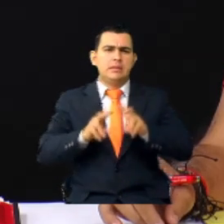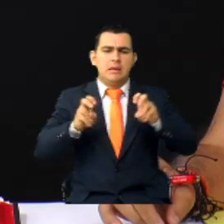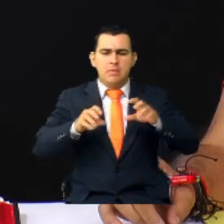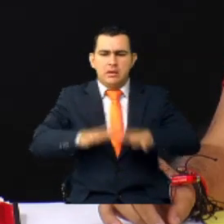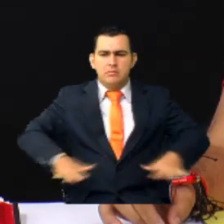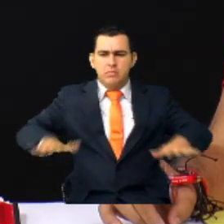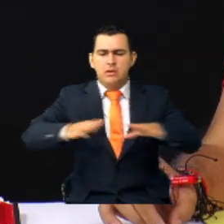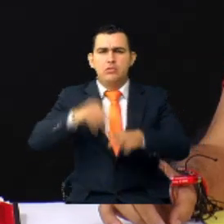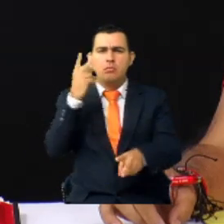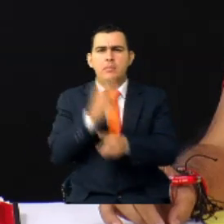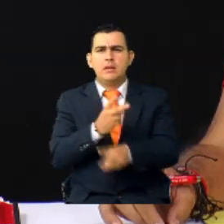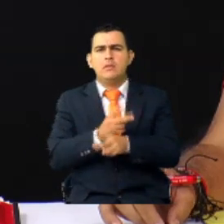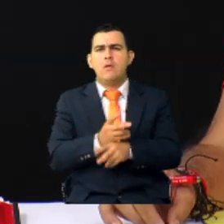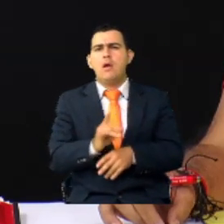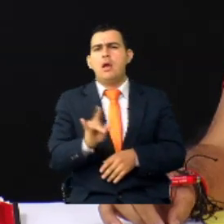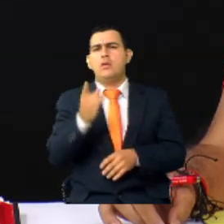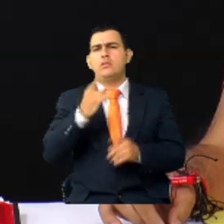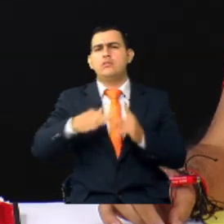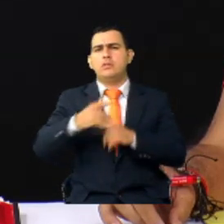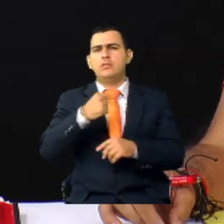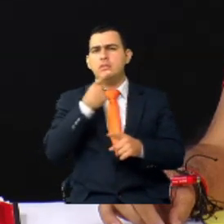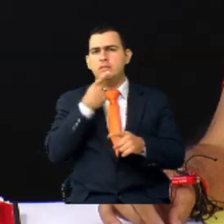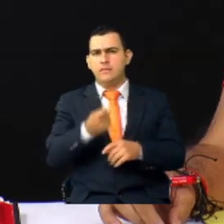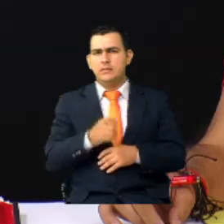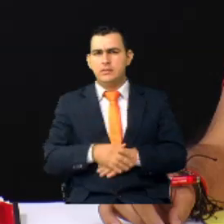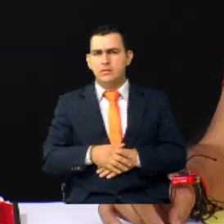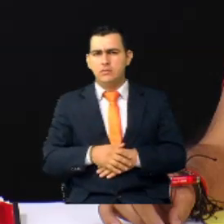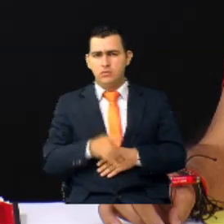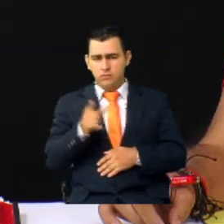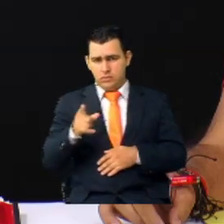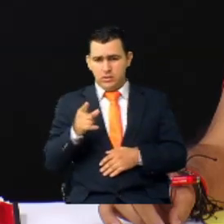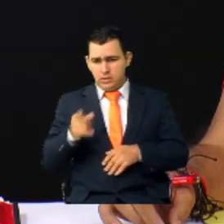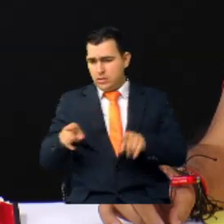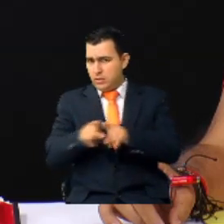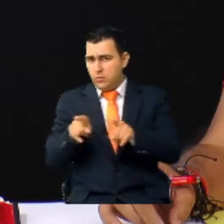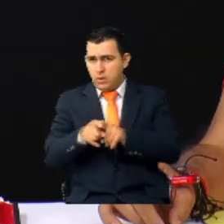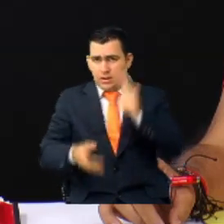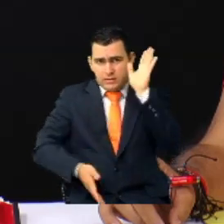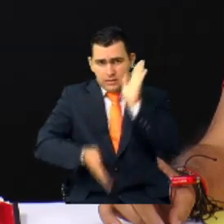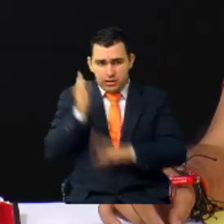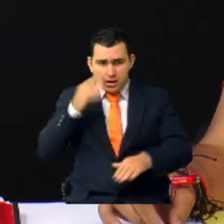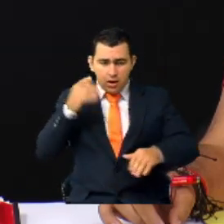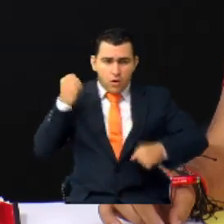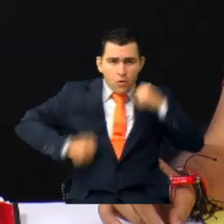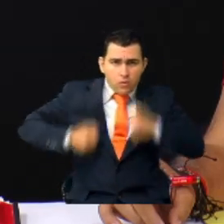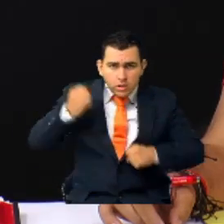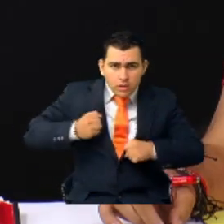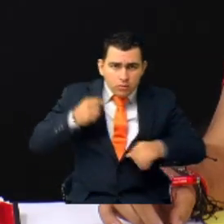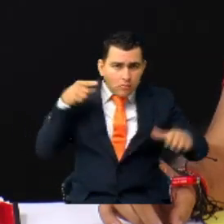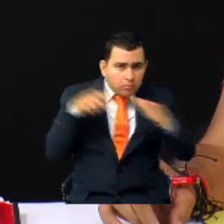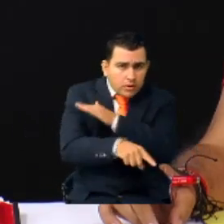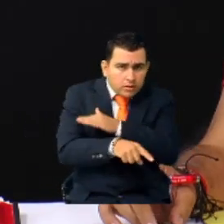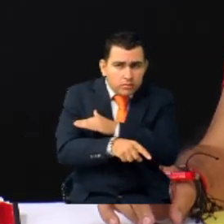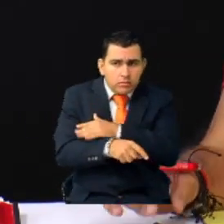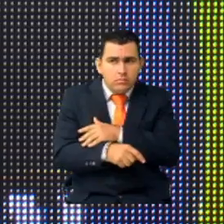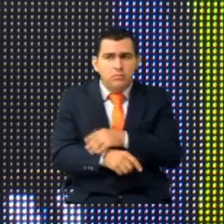público, ante una situación crítica en el municipio, ¿saldría corriendo igualmente y se escondería?